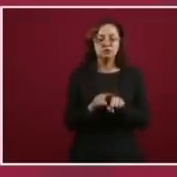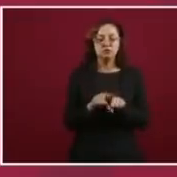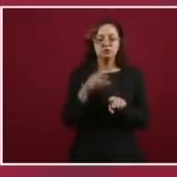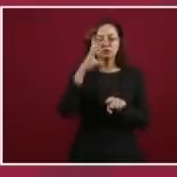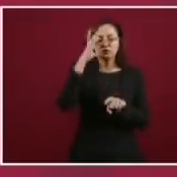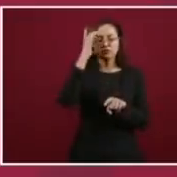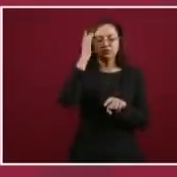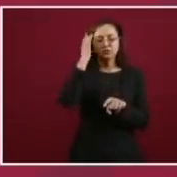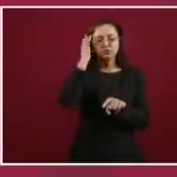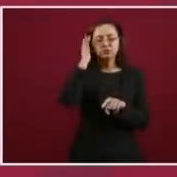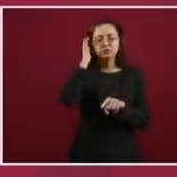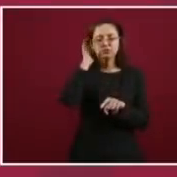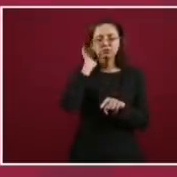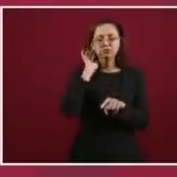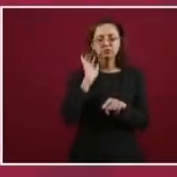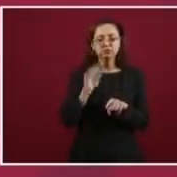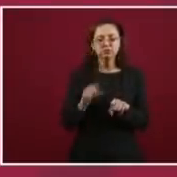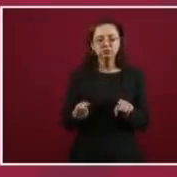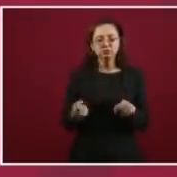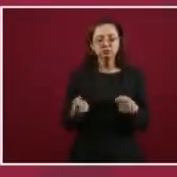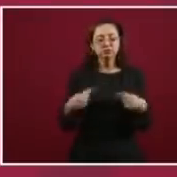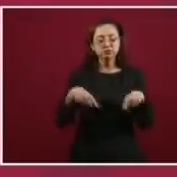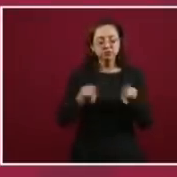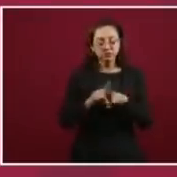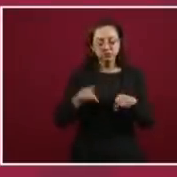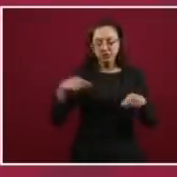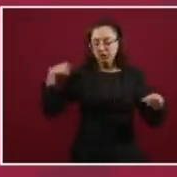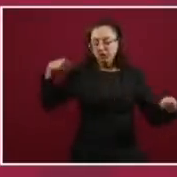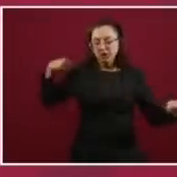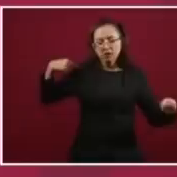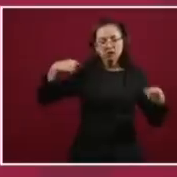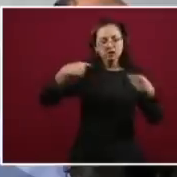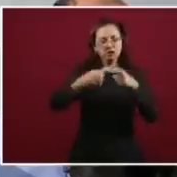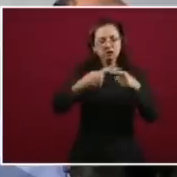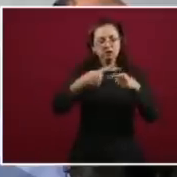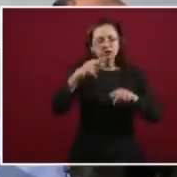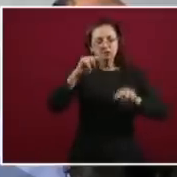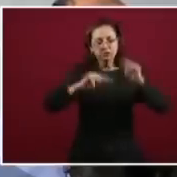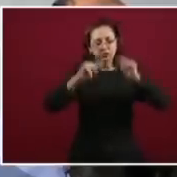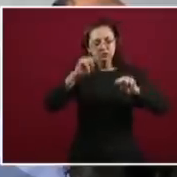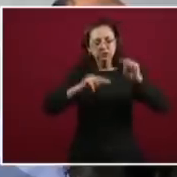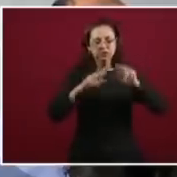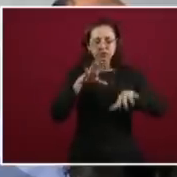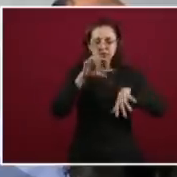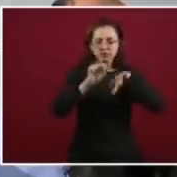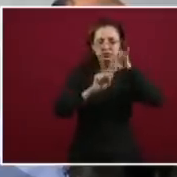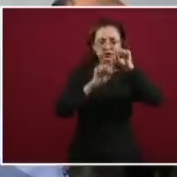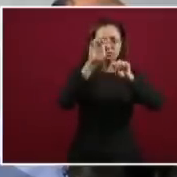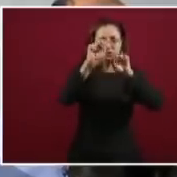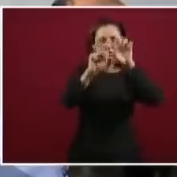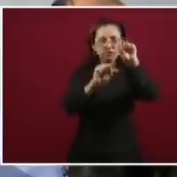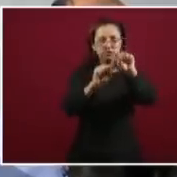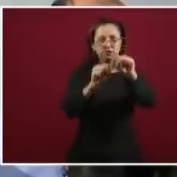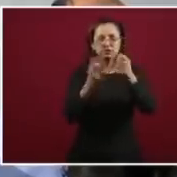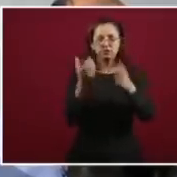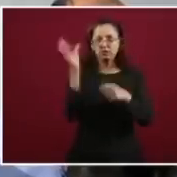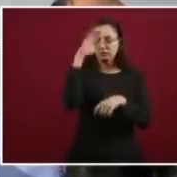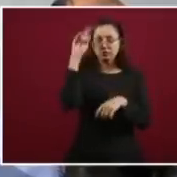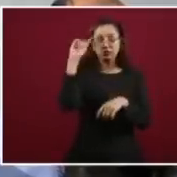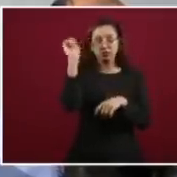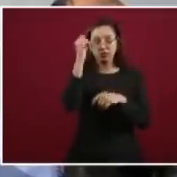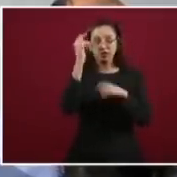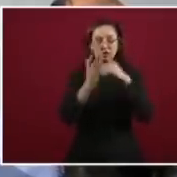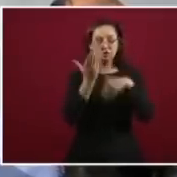en los últimos años en vez de avanzar en materia de ciencia y de